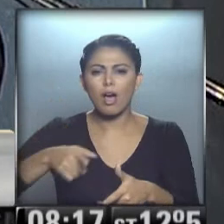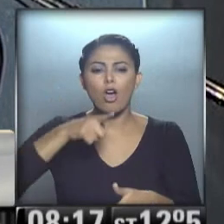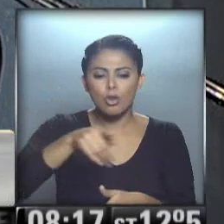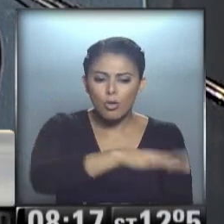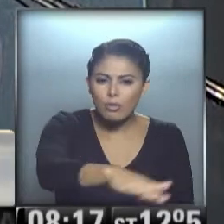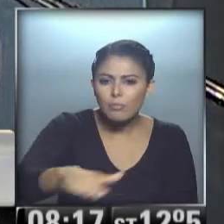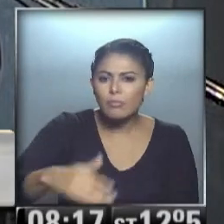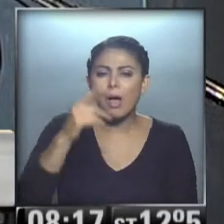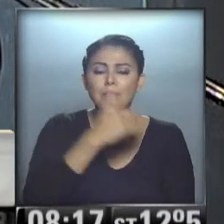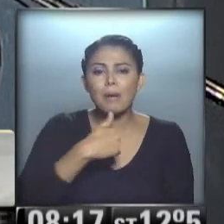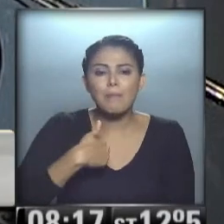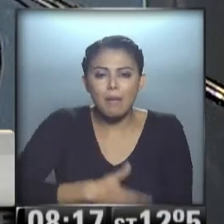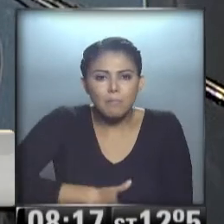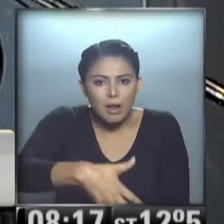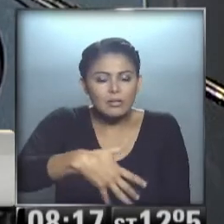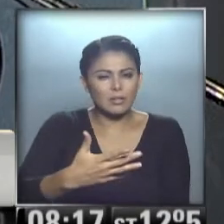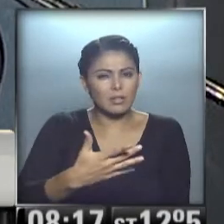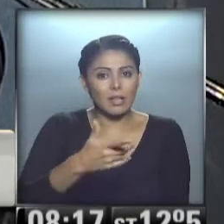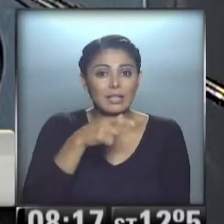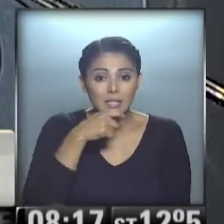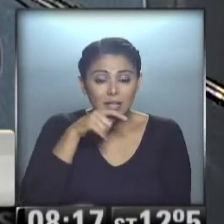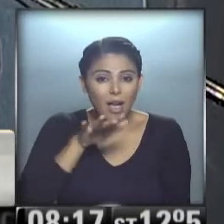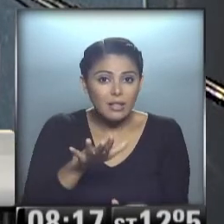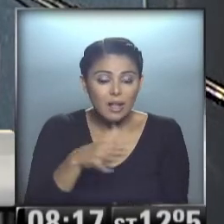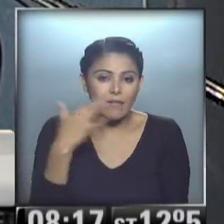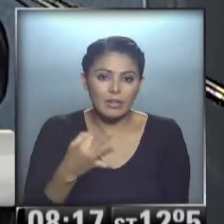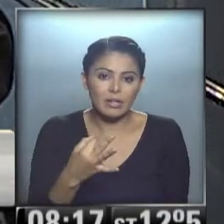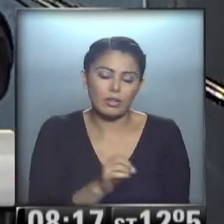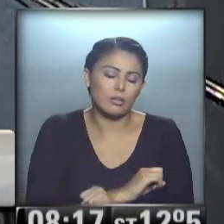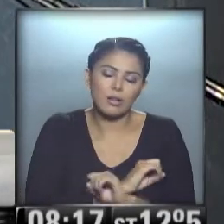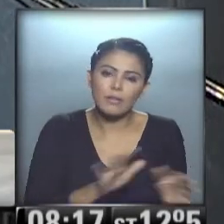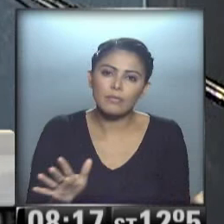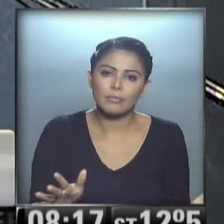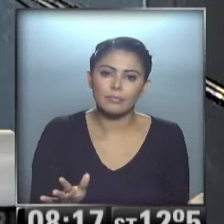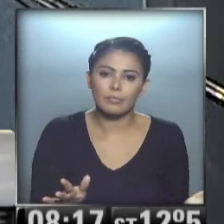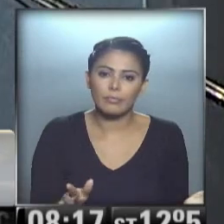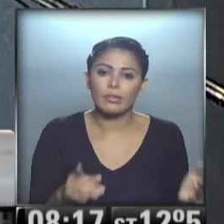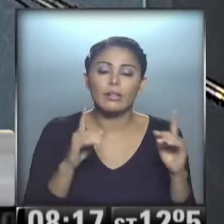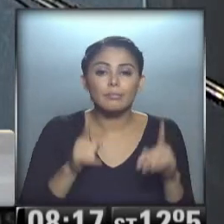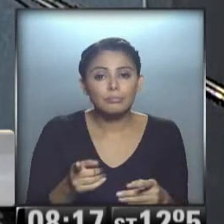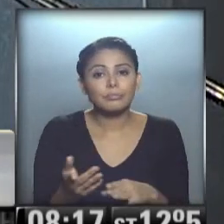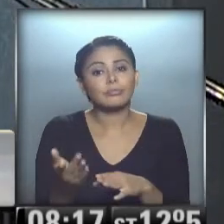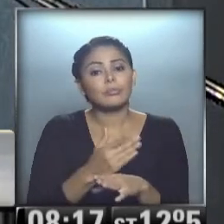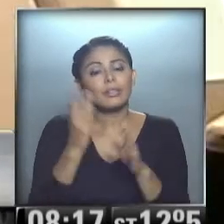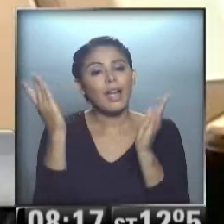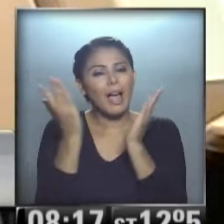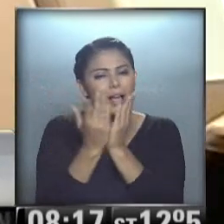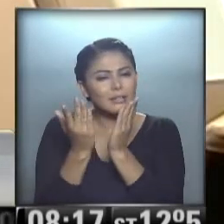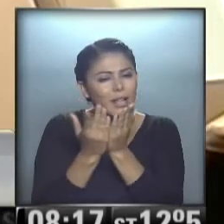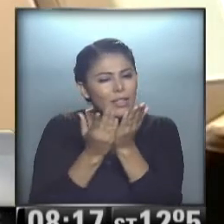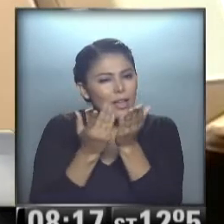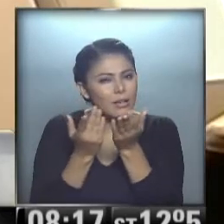menores, a madres embarazadas. La verdad es que eso sería verdaderamente letal. Y hay una estrategia que tiene que ver